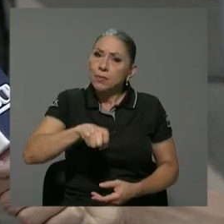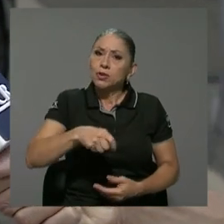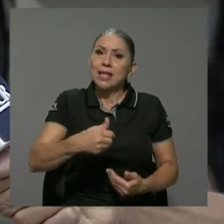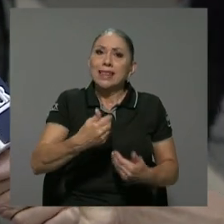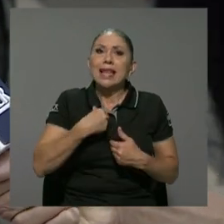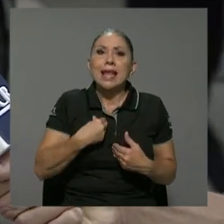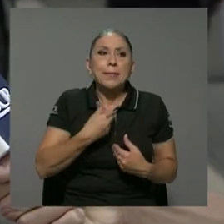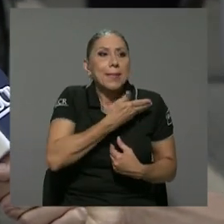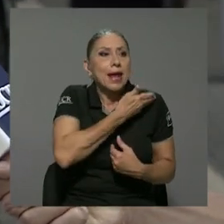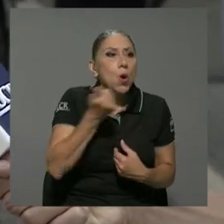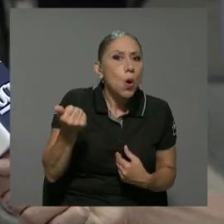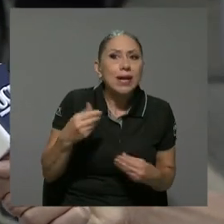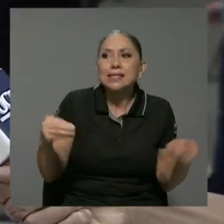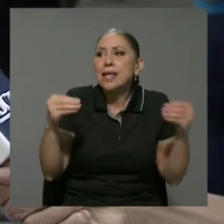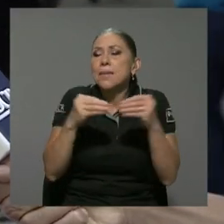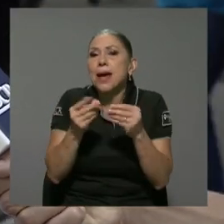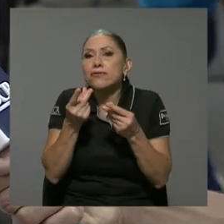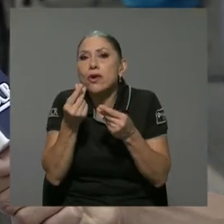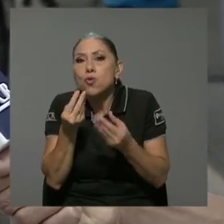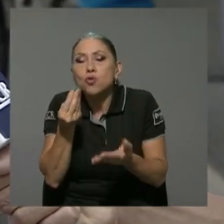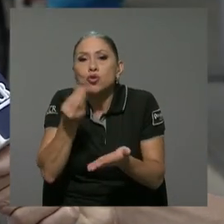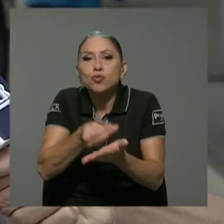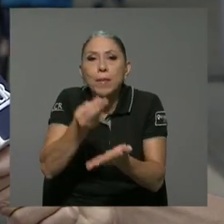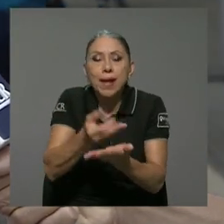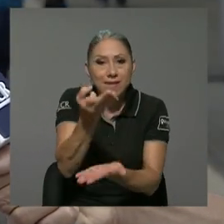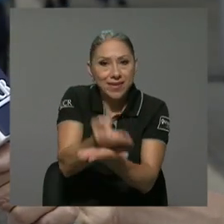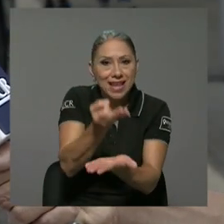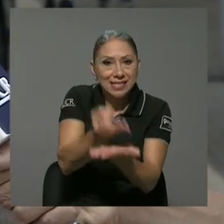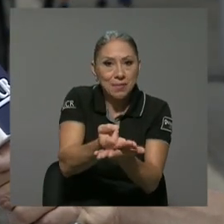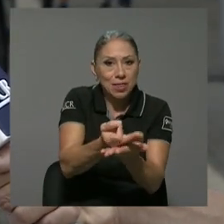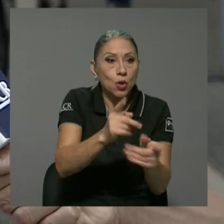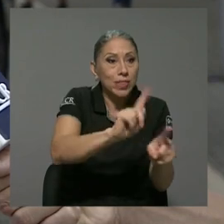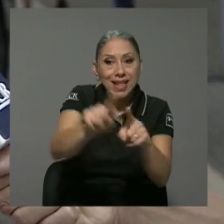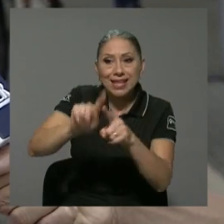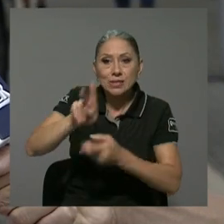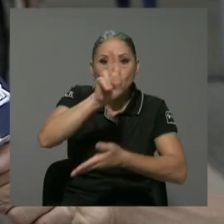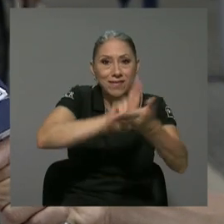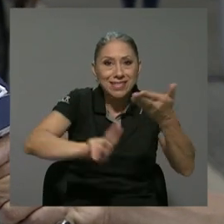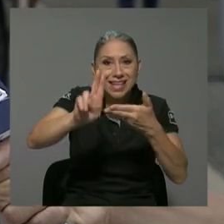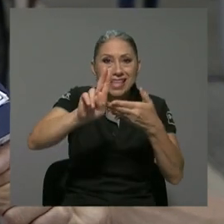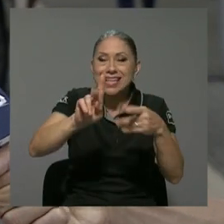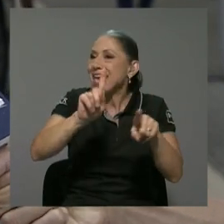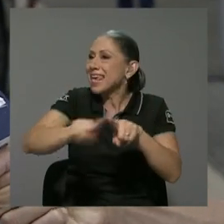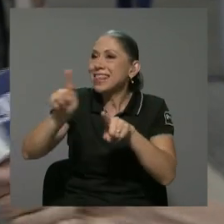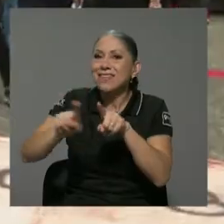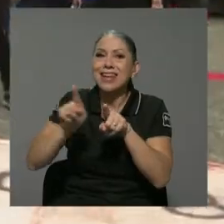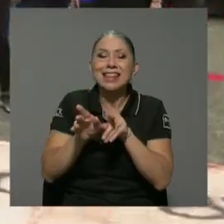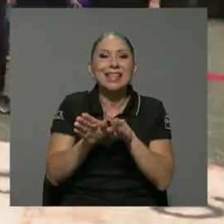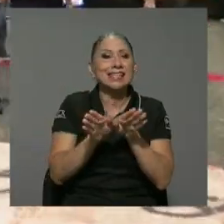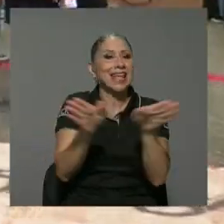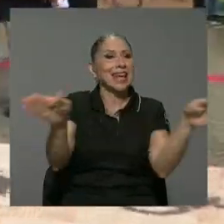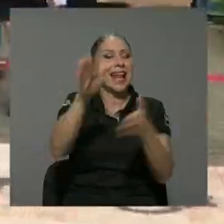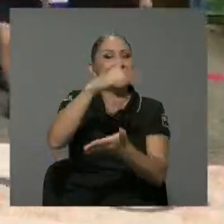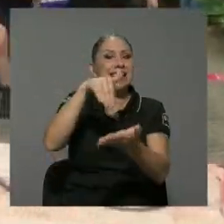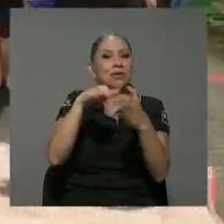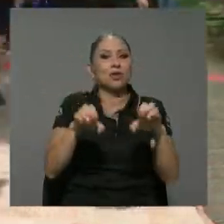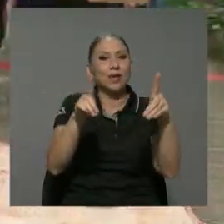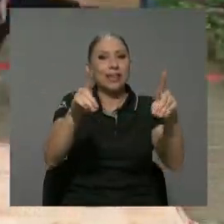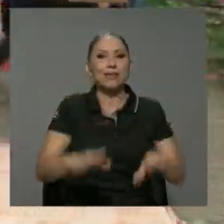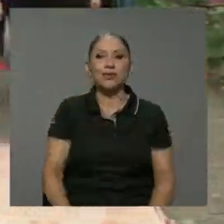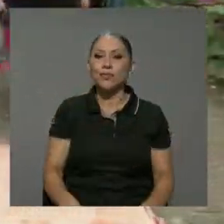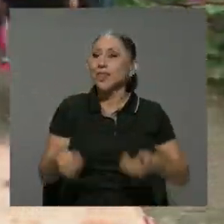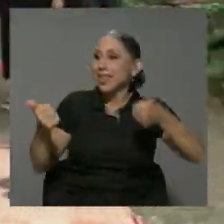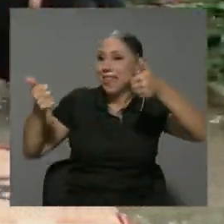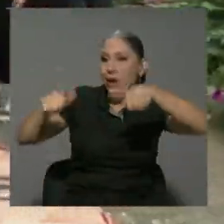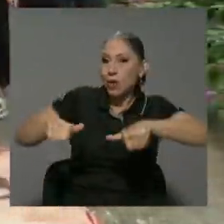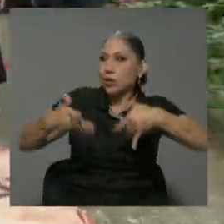mayores recursos para el financiamiento tanto de las universidades como de los centros educativos a nivel nacional. De acuerdo, está empezando a calentar